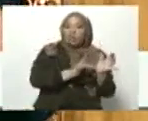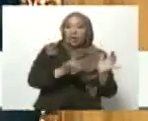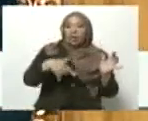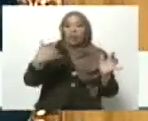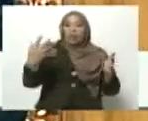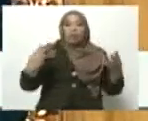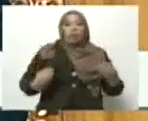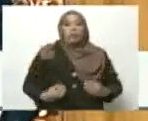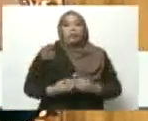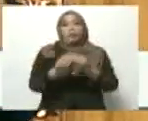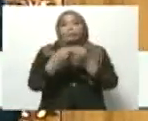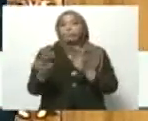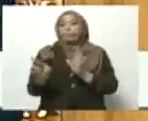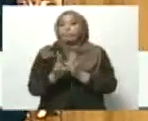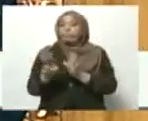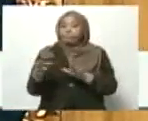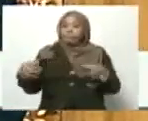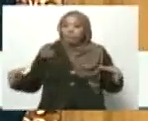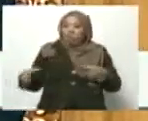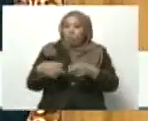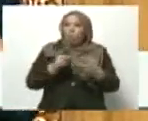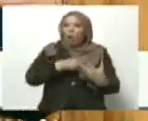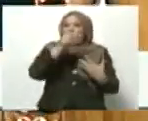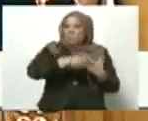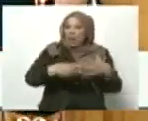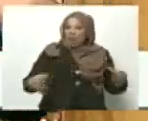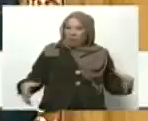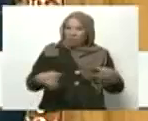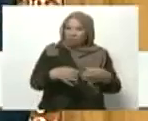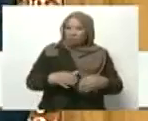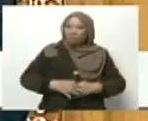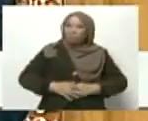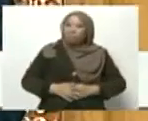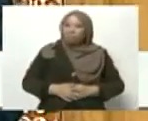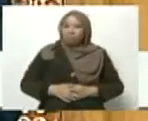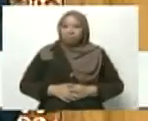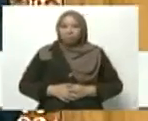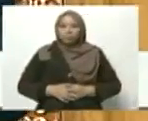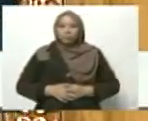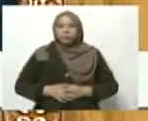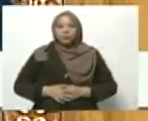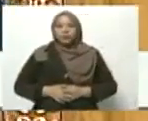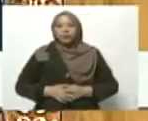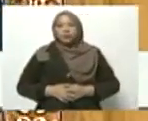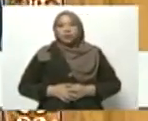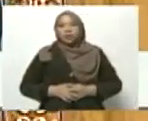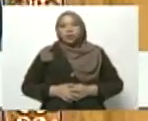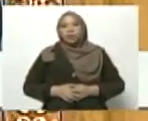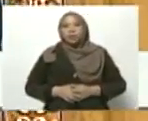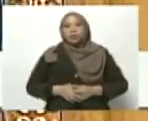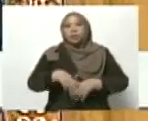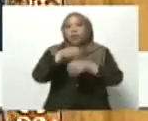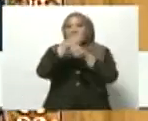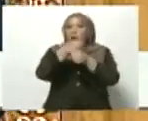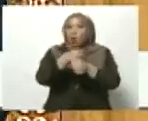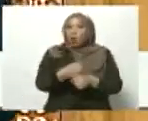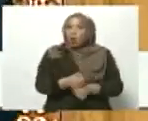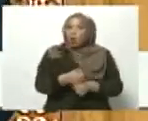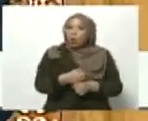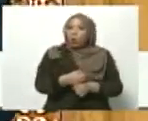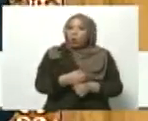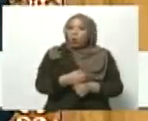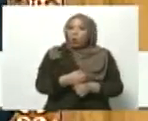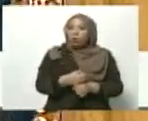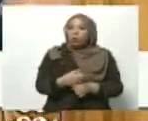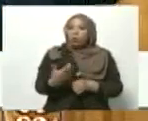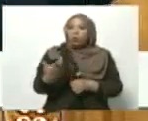golpe montado otra vez con sectores internos que esperaban que hubiera un conflicto,